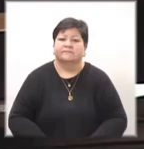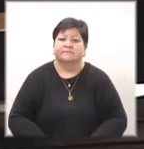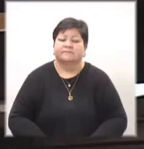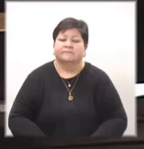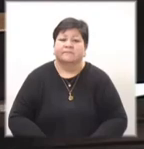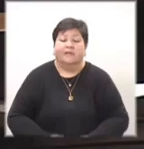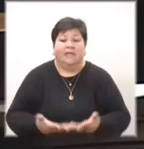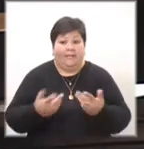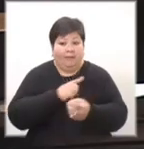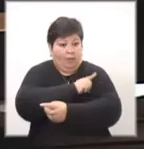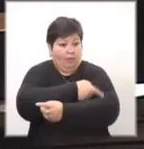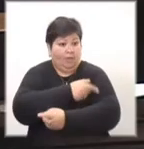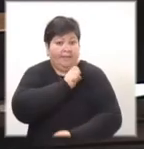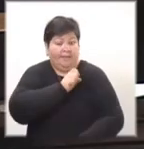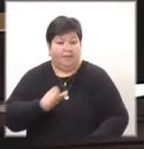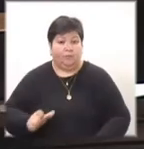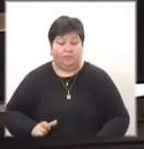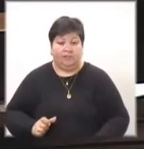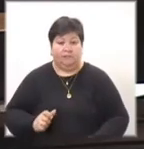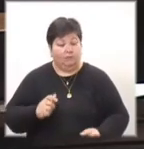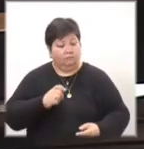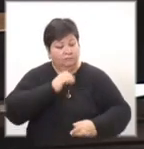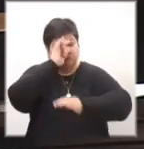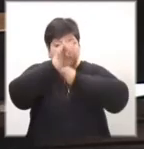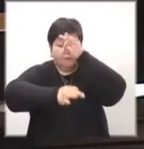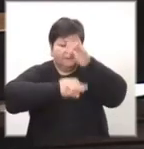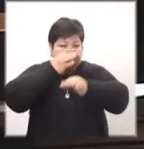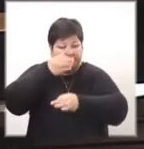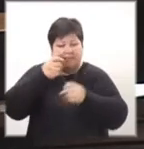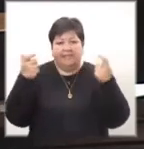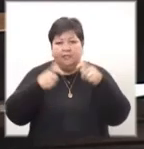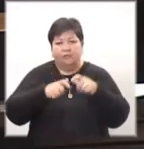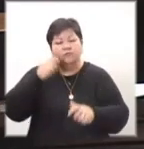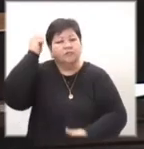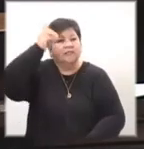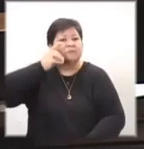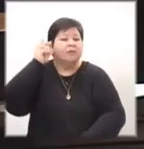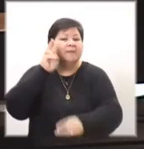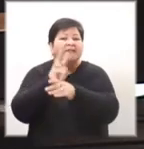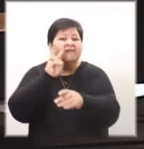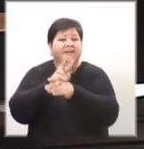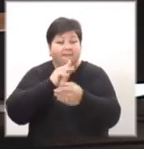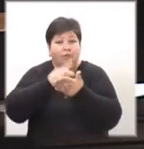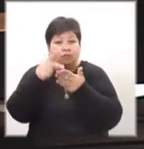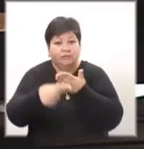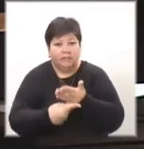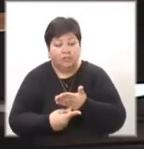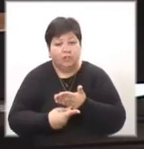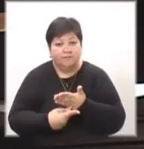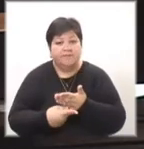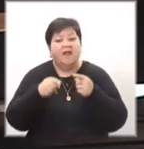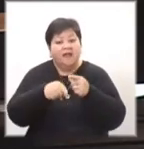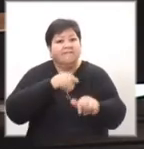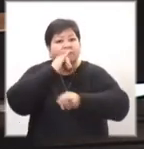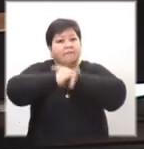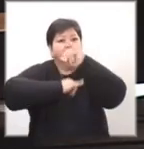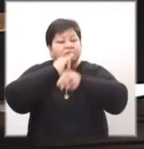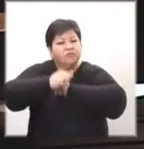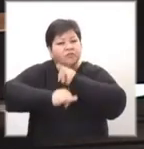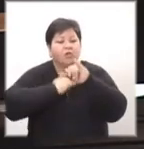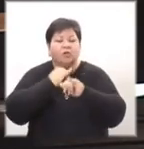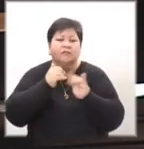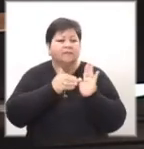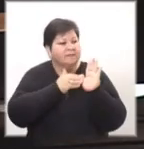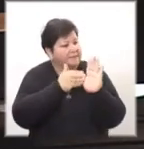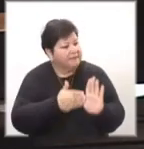Cuando el Poder Ejecutivo compareció ante la Comisión de Diputados para defender el proyecto, la información presentada frecuentemente